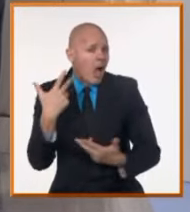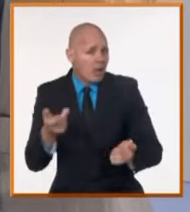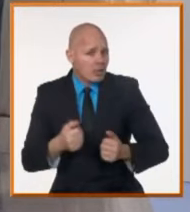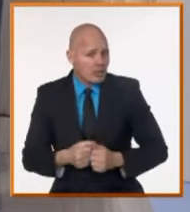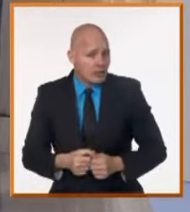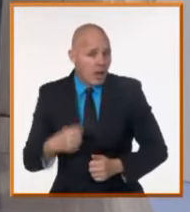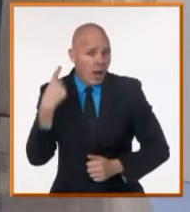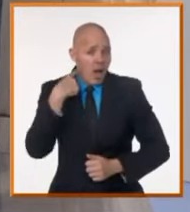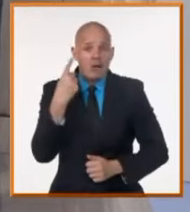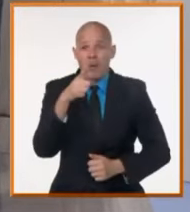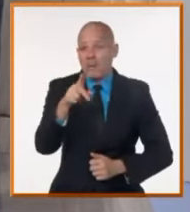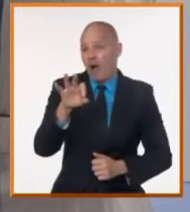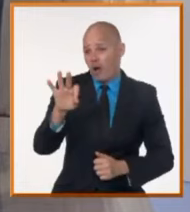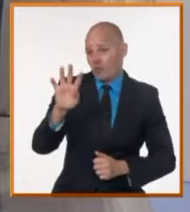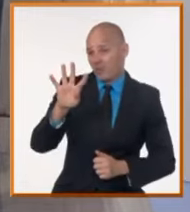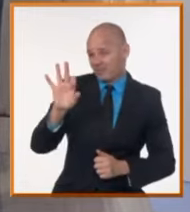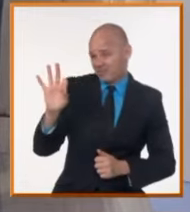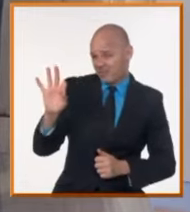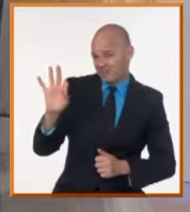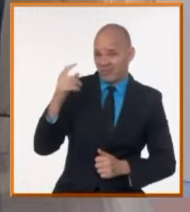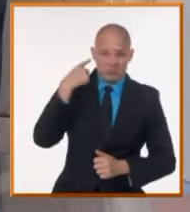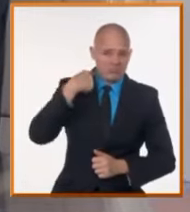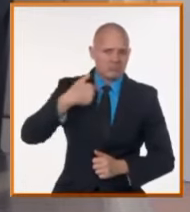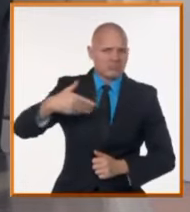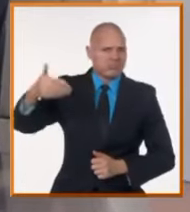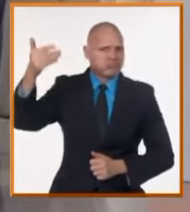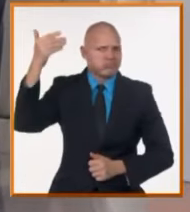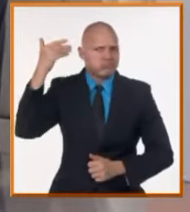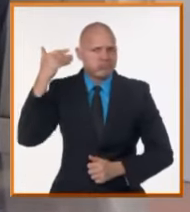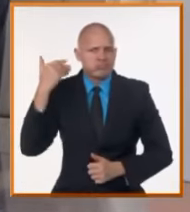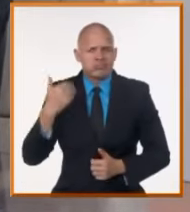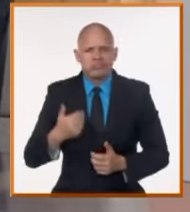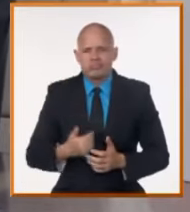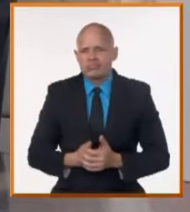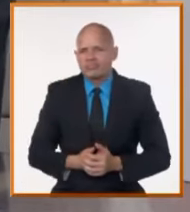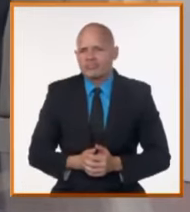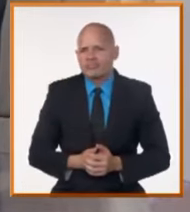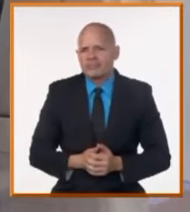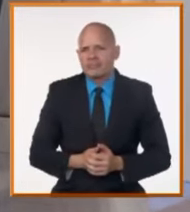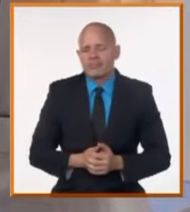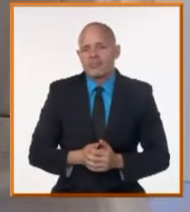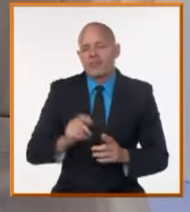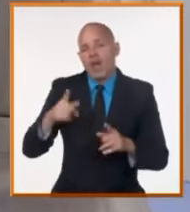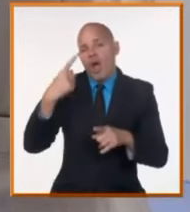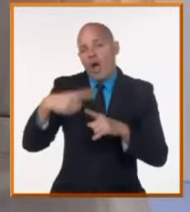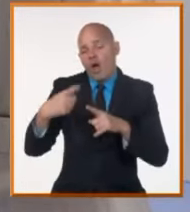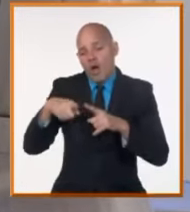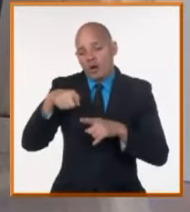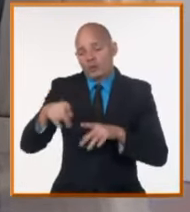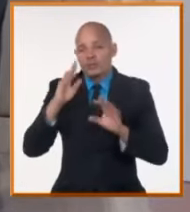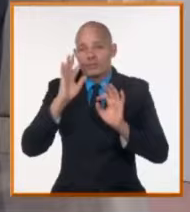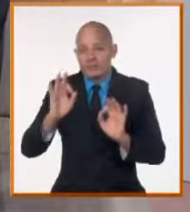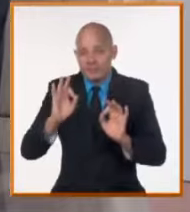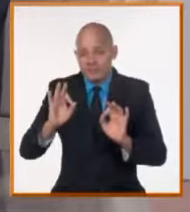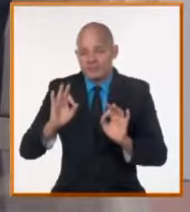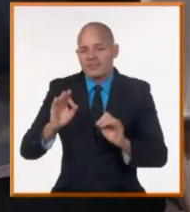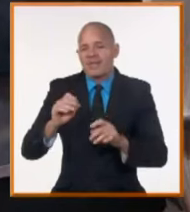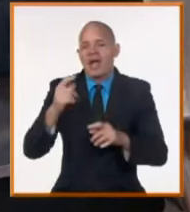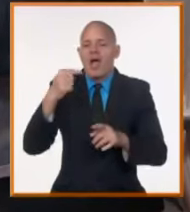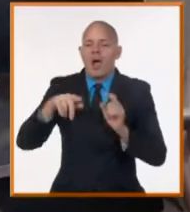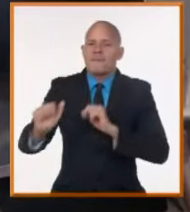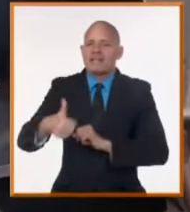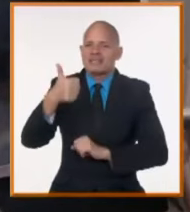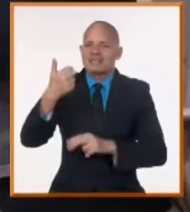1848. Pero en el año 1880 está el corolario Hayes, del presidente Hayes, que era el que le